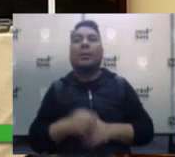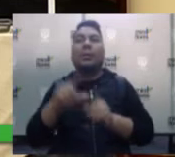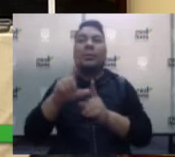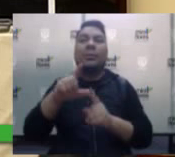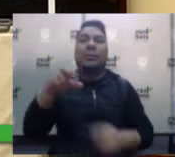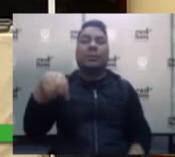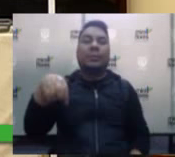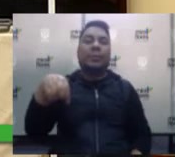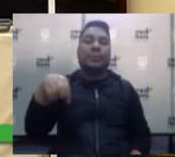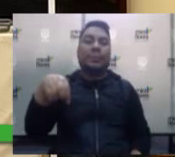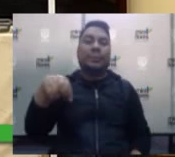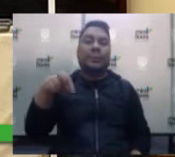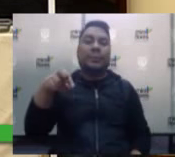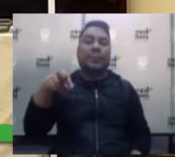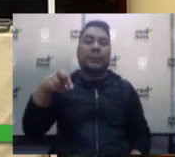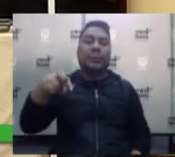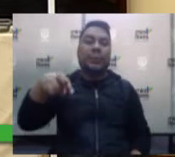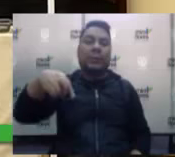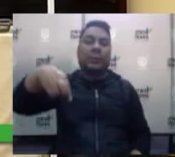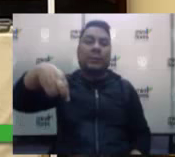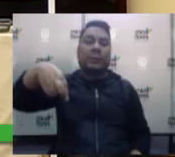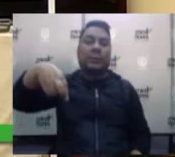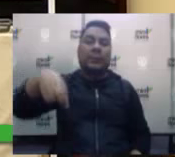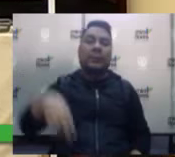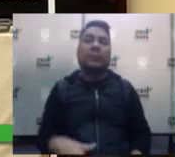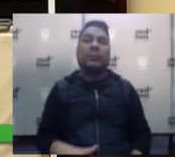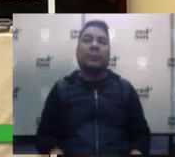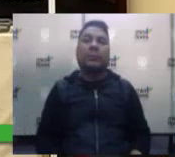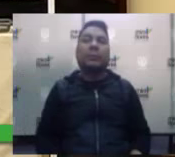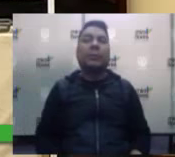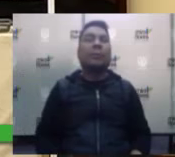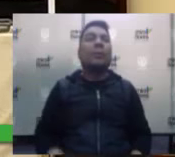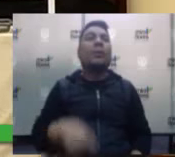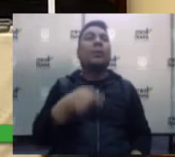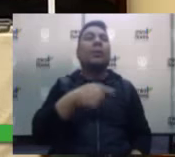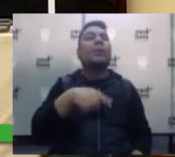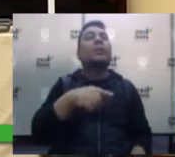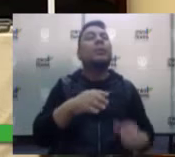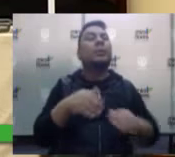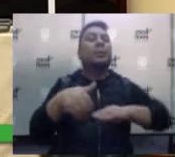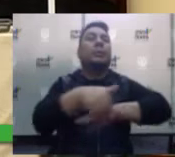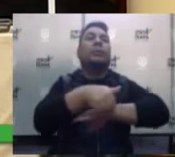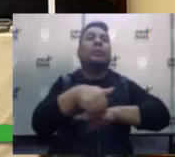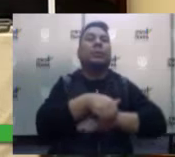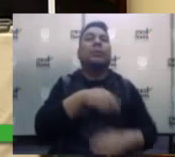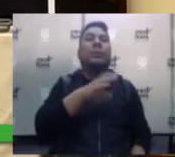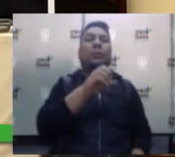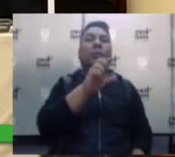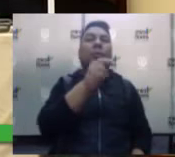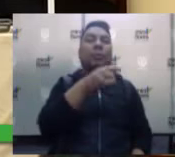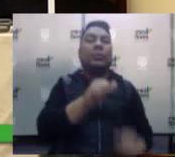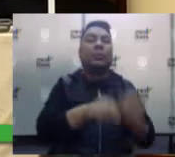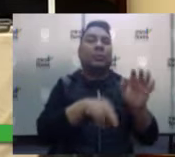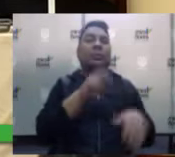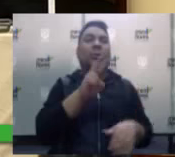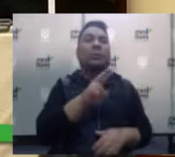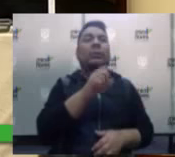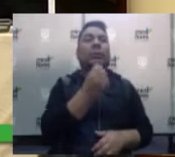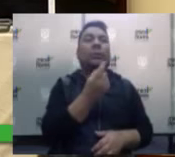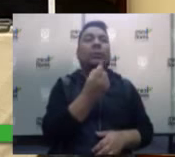P, letra P. Siempre Unidos. Ubicación 77, Avenida Roca y Boloña, cuadra 11, frente